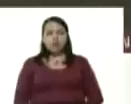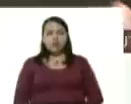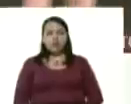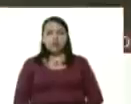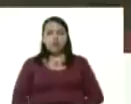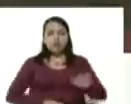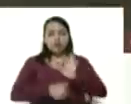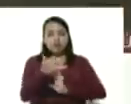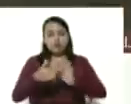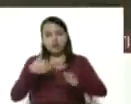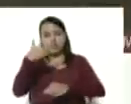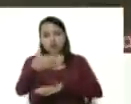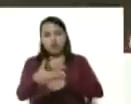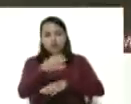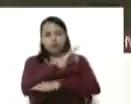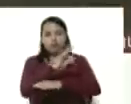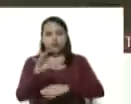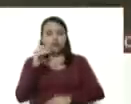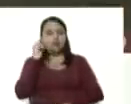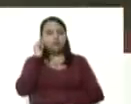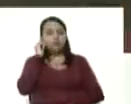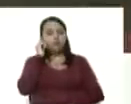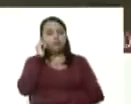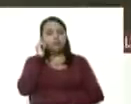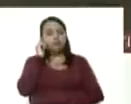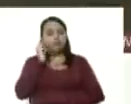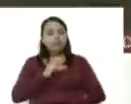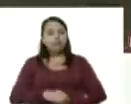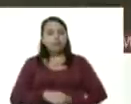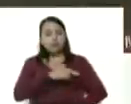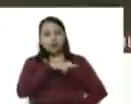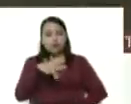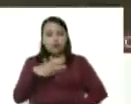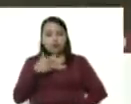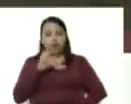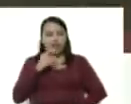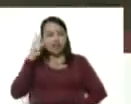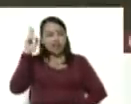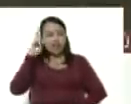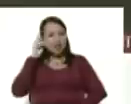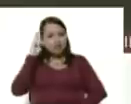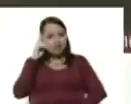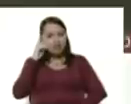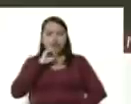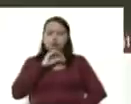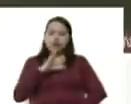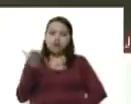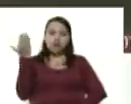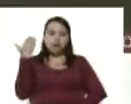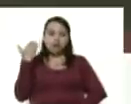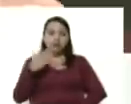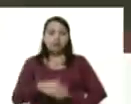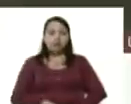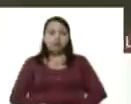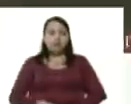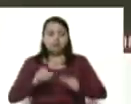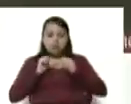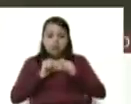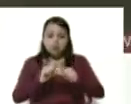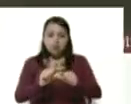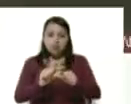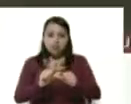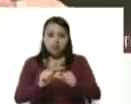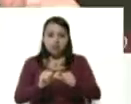más allá de nuestras fronteras. Así que nosotros tenemos razones históricas para seguir